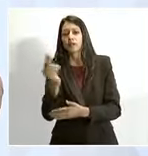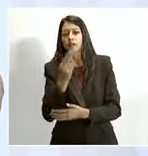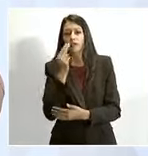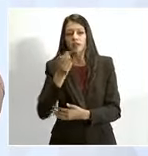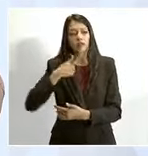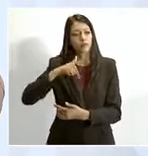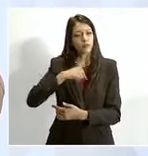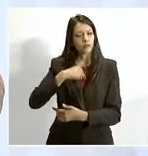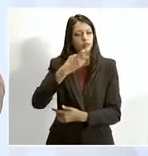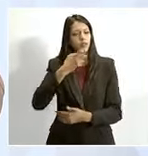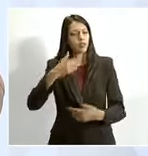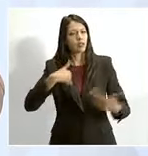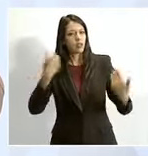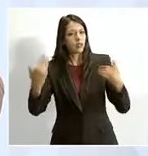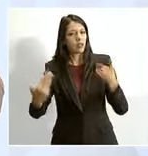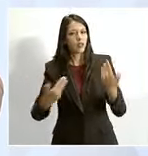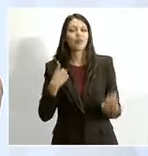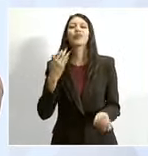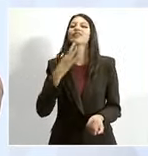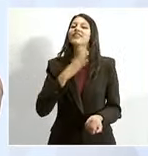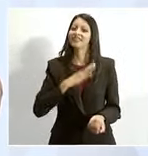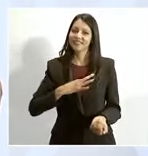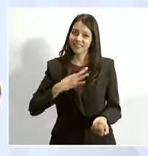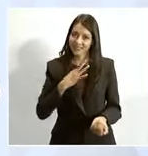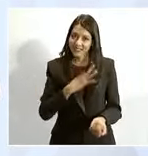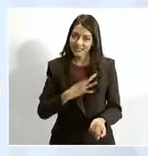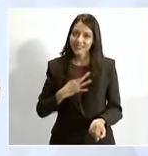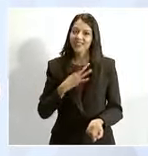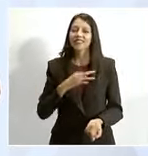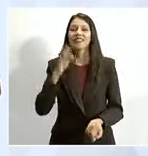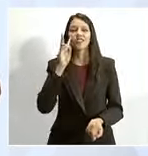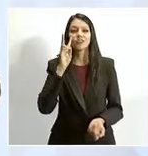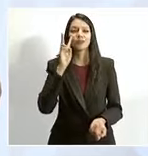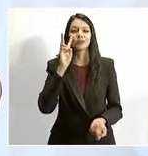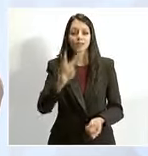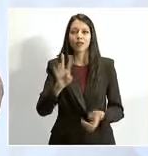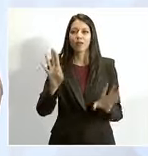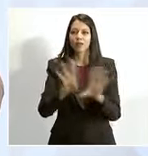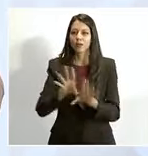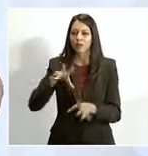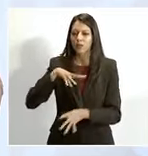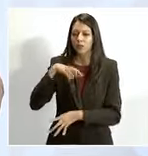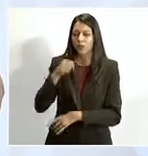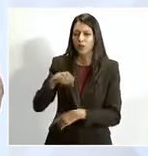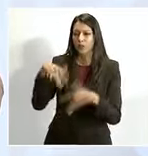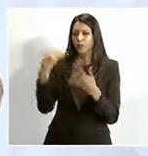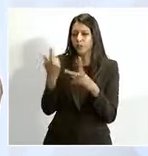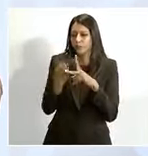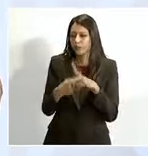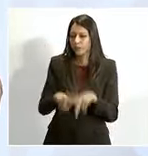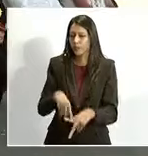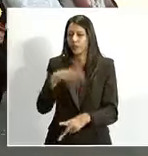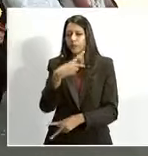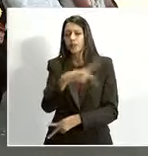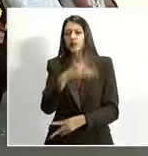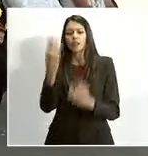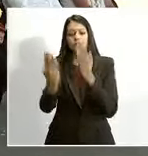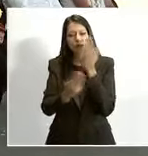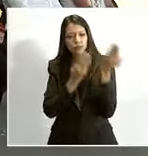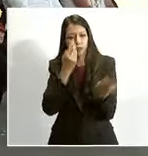una alegría una felicidad inmensa verlos entregarse desde el principio de su carrera a la actividad